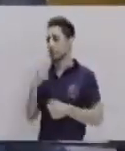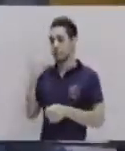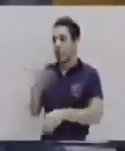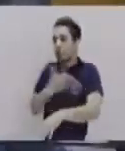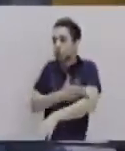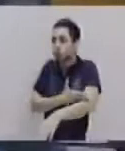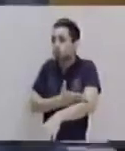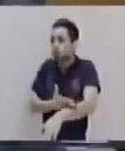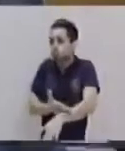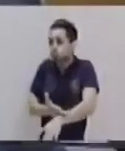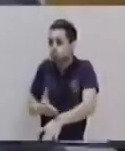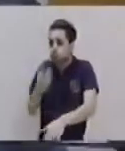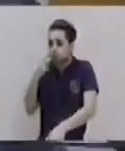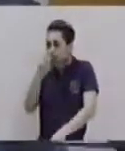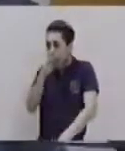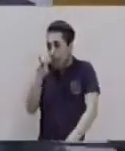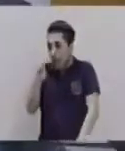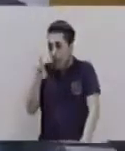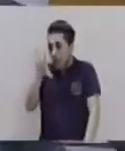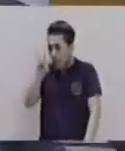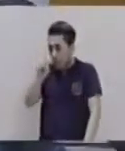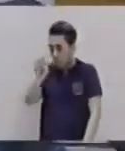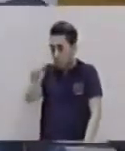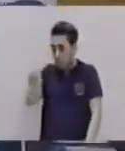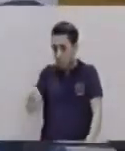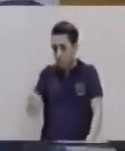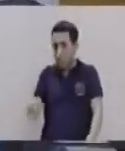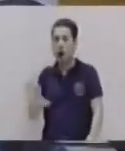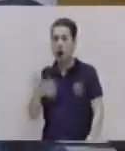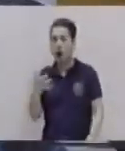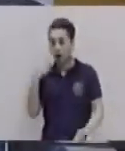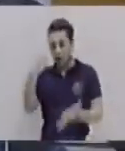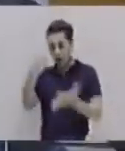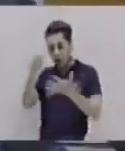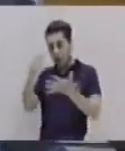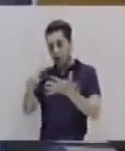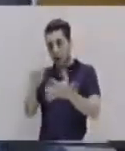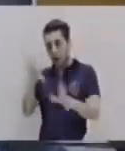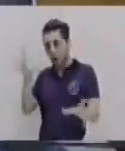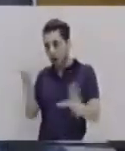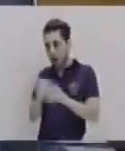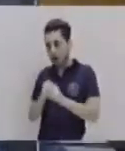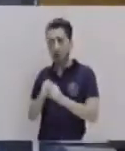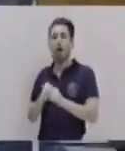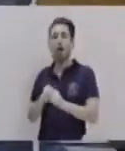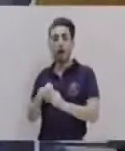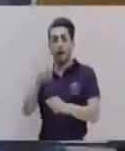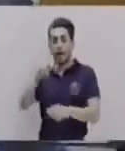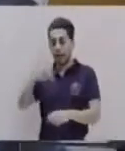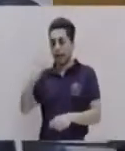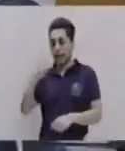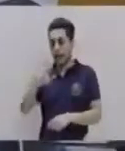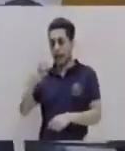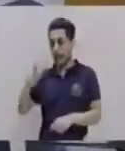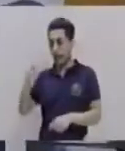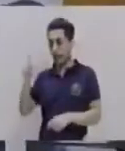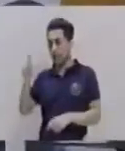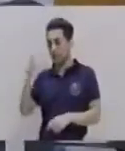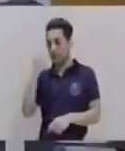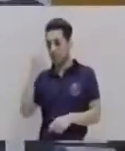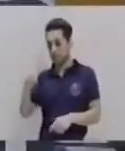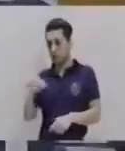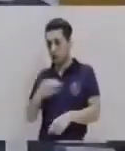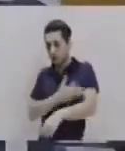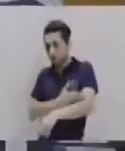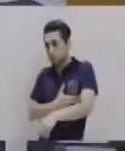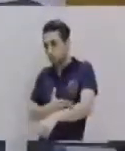al momento de que la estamos leyendo, pues ir identificando estos aspectos que son los que complementan a la narración. Exacto. ¿Te recuerdas que hablamos